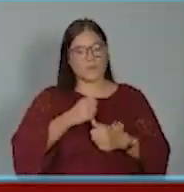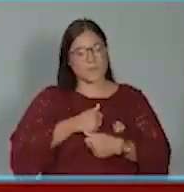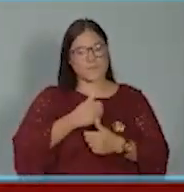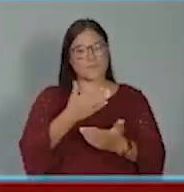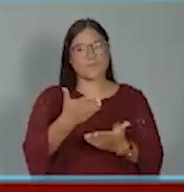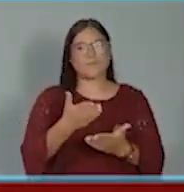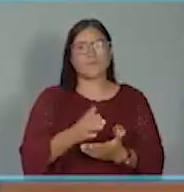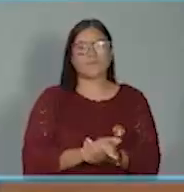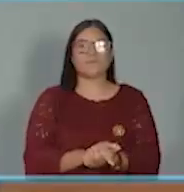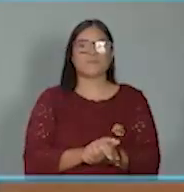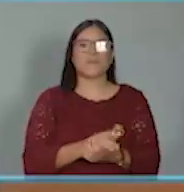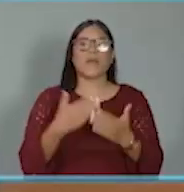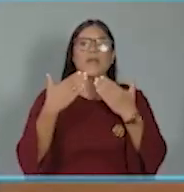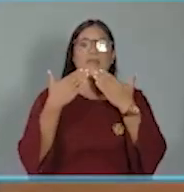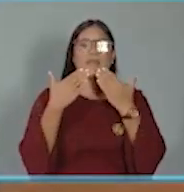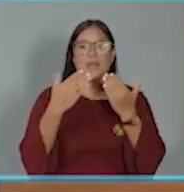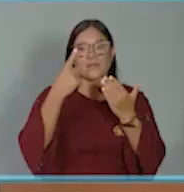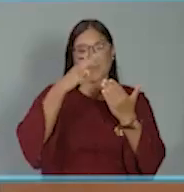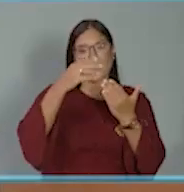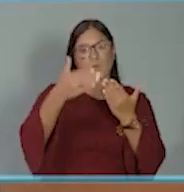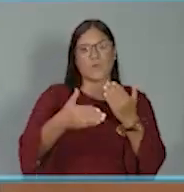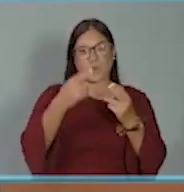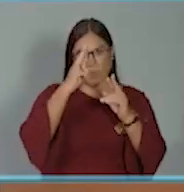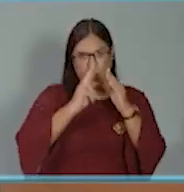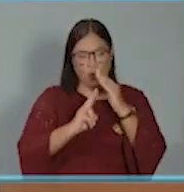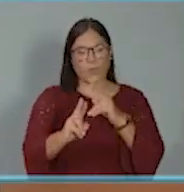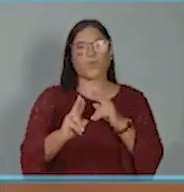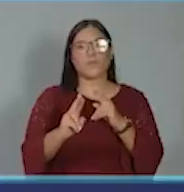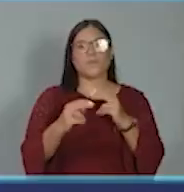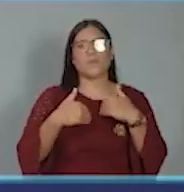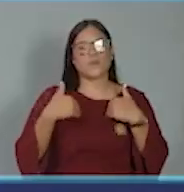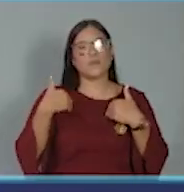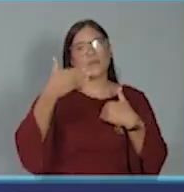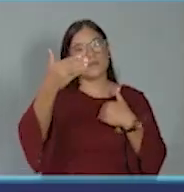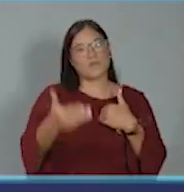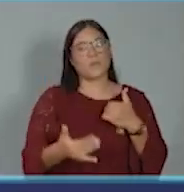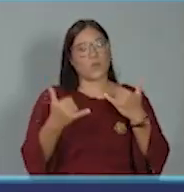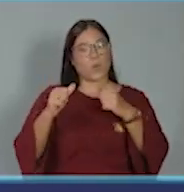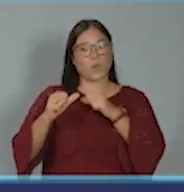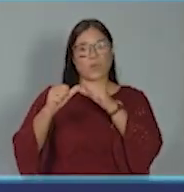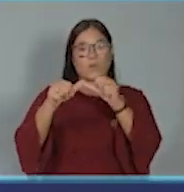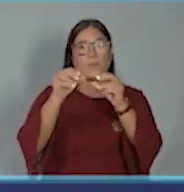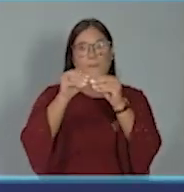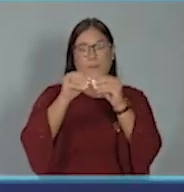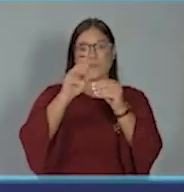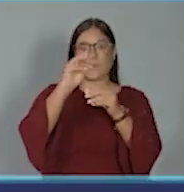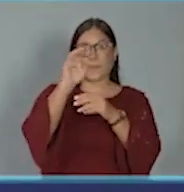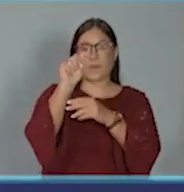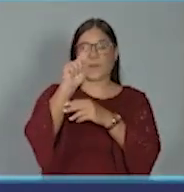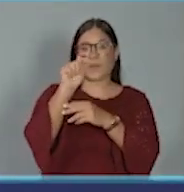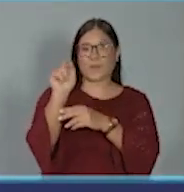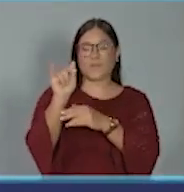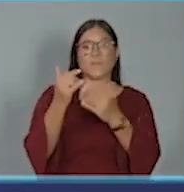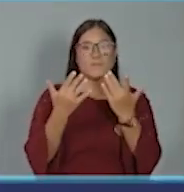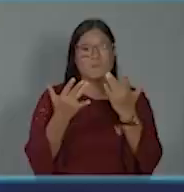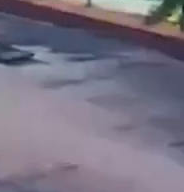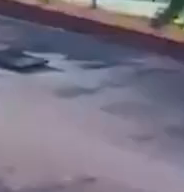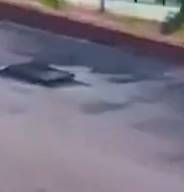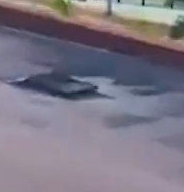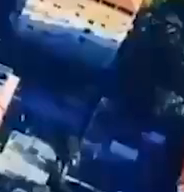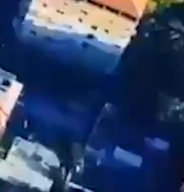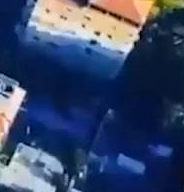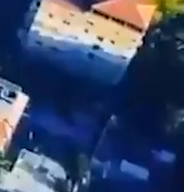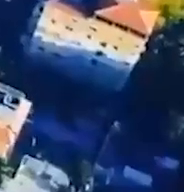Bueno pues gracias por estar aquí un honor para nosotros haberte recibido y nosotros continuamos con más contenido aquí en tv no se